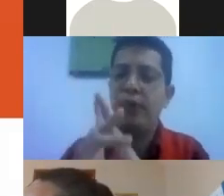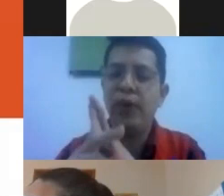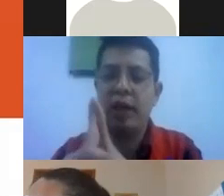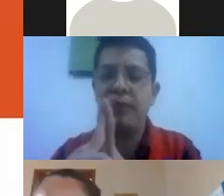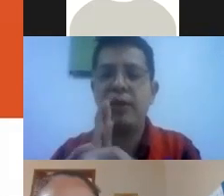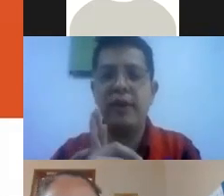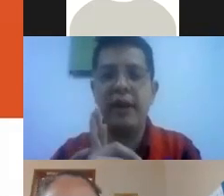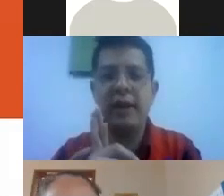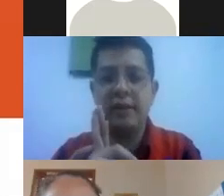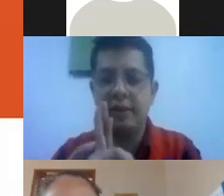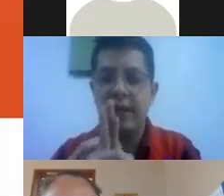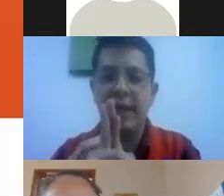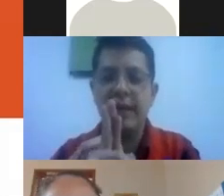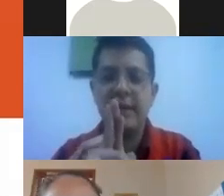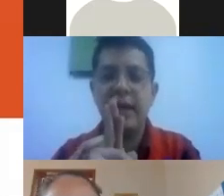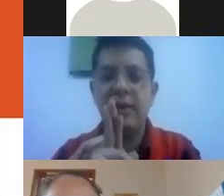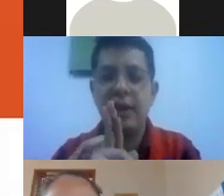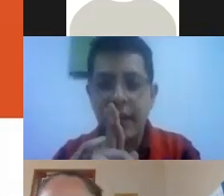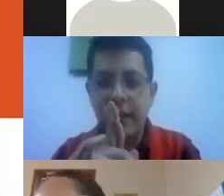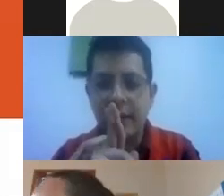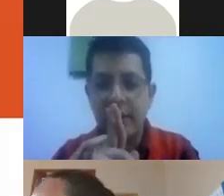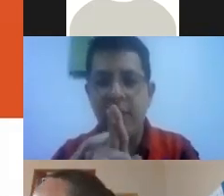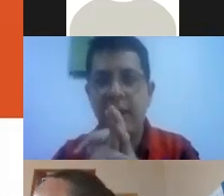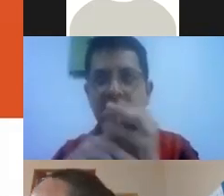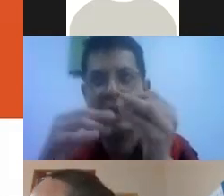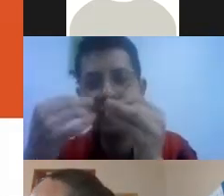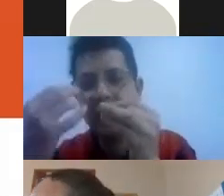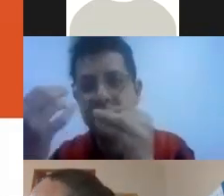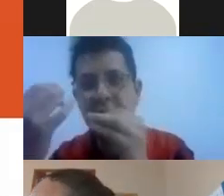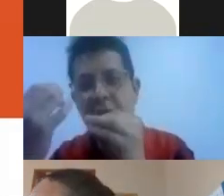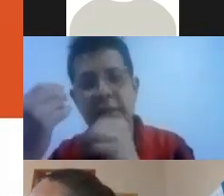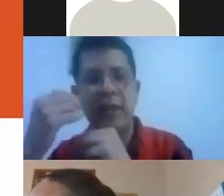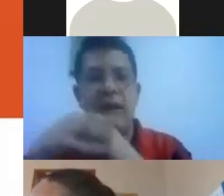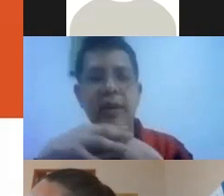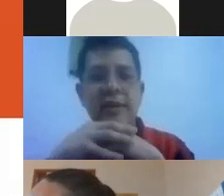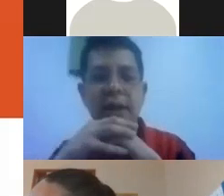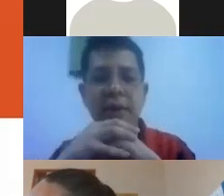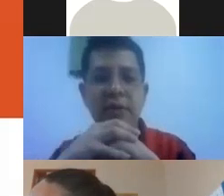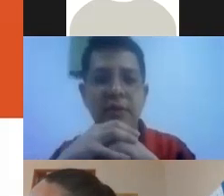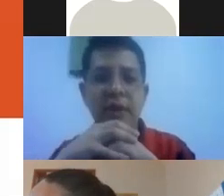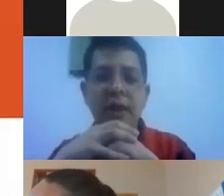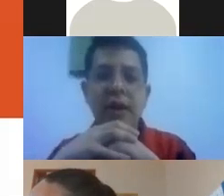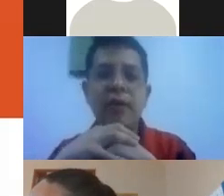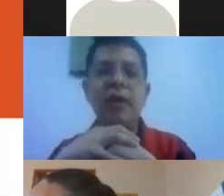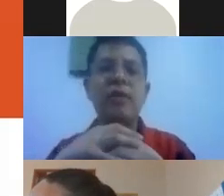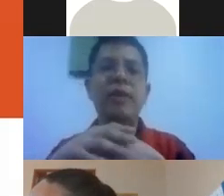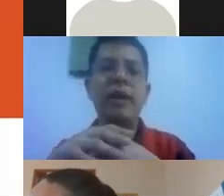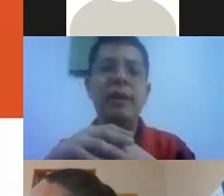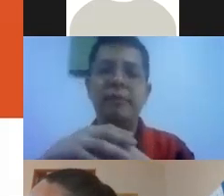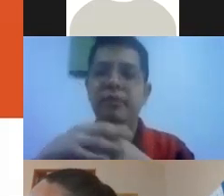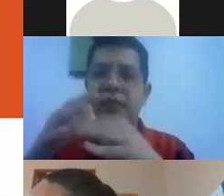Otro punto que tenemos que considerar es el origen o características químicas tal cual de ese elemento. Es lo que